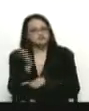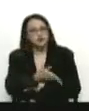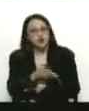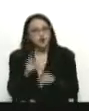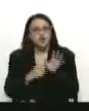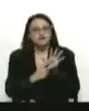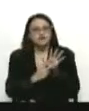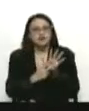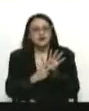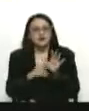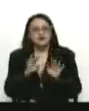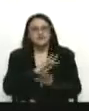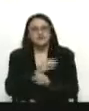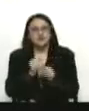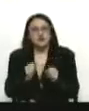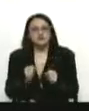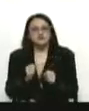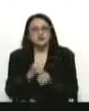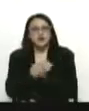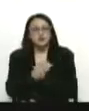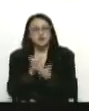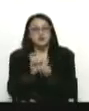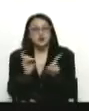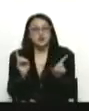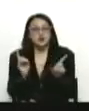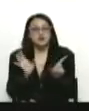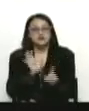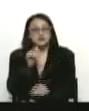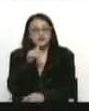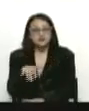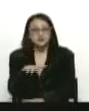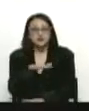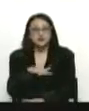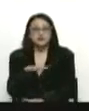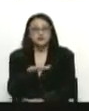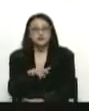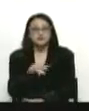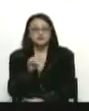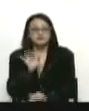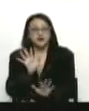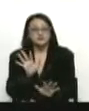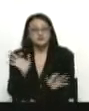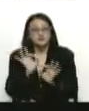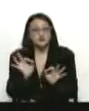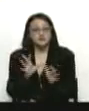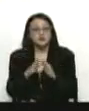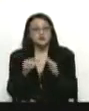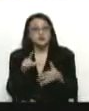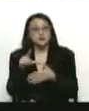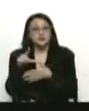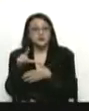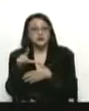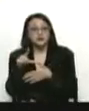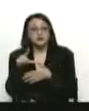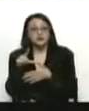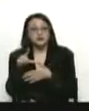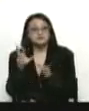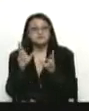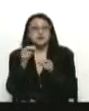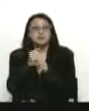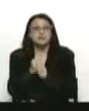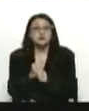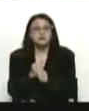con la fuerza, con el amor, con la democracia activa del pueblo. Y ese es el reto que tenemos en toda América Latina. Esperemos para